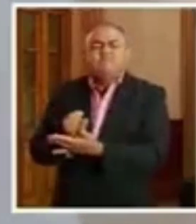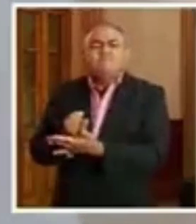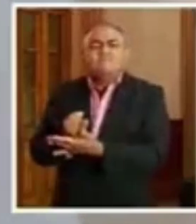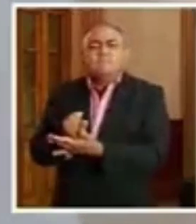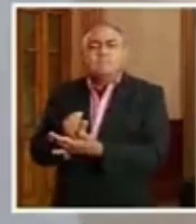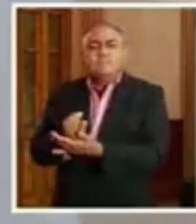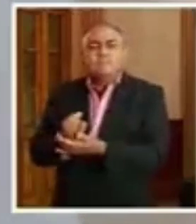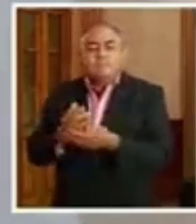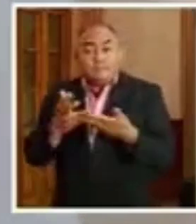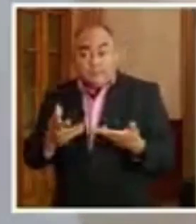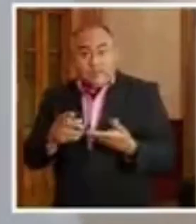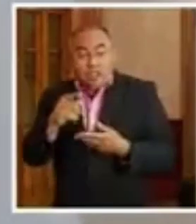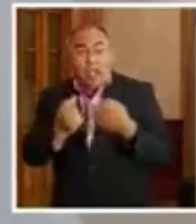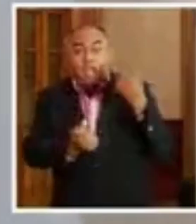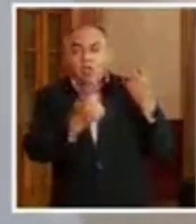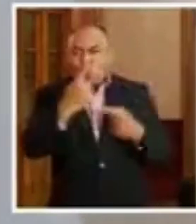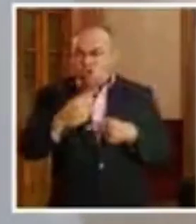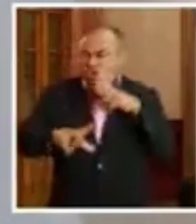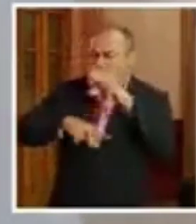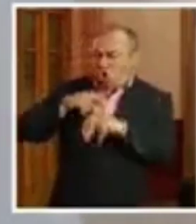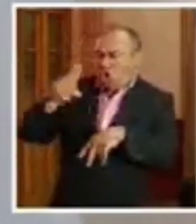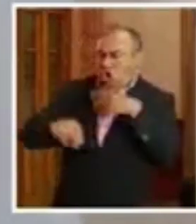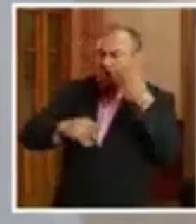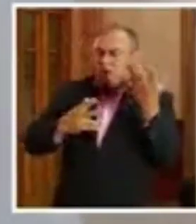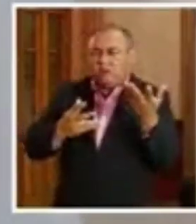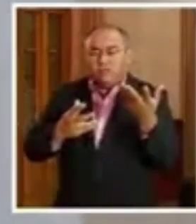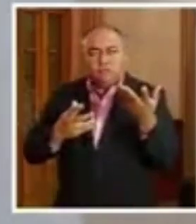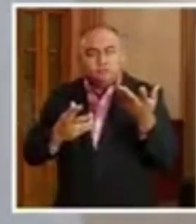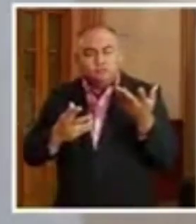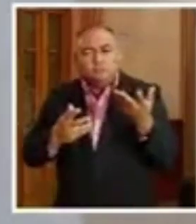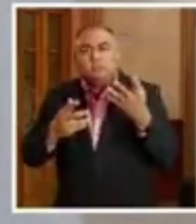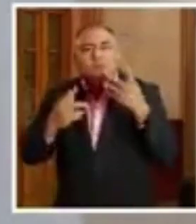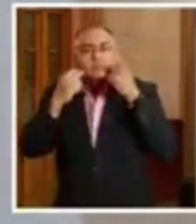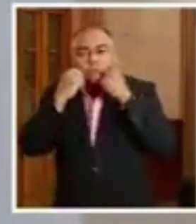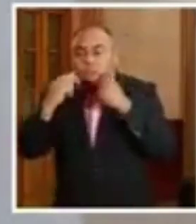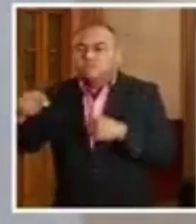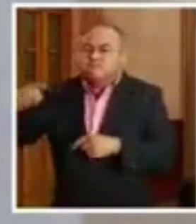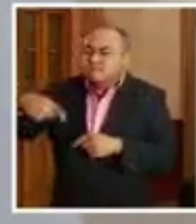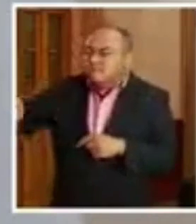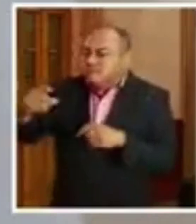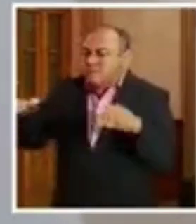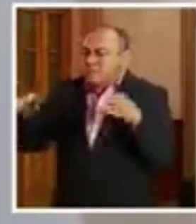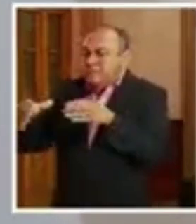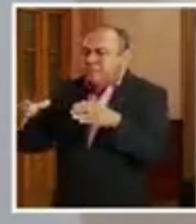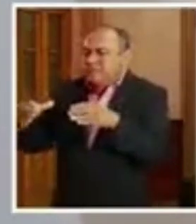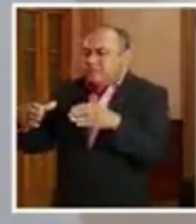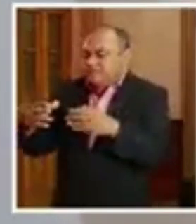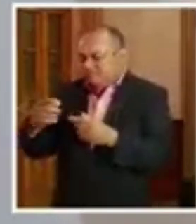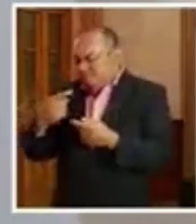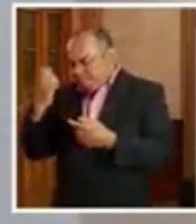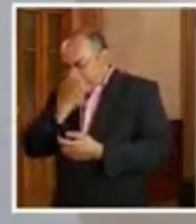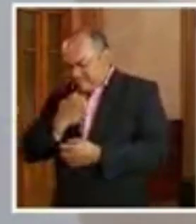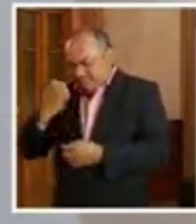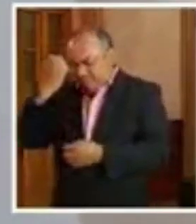cuestionada sin duda, pero muy bien analizada y con mucha evidencia,